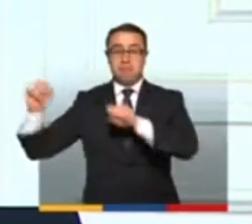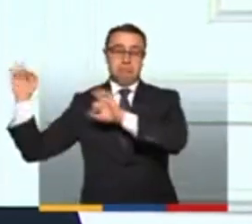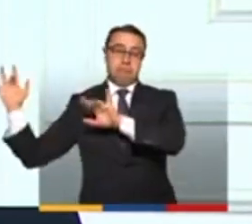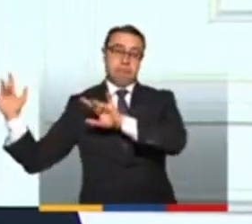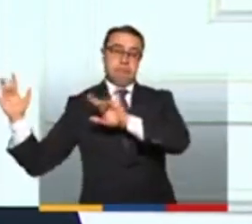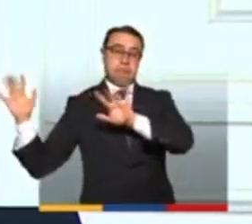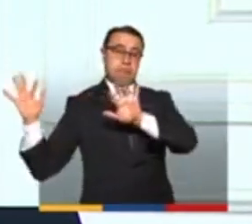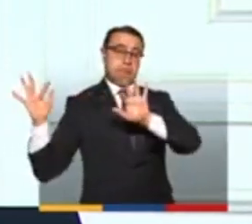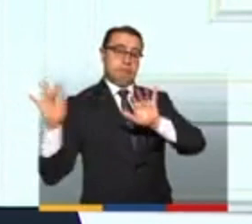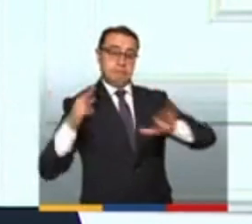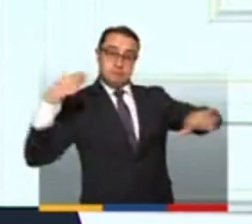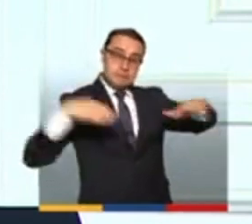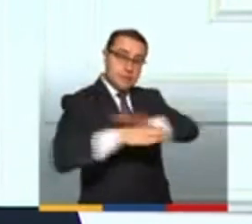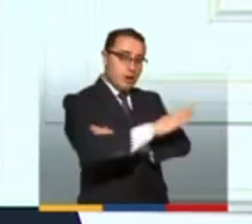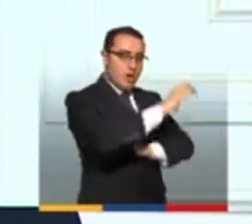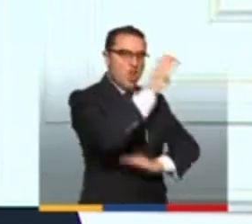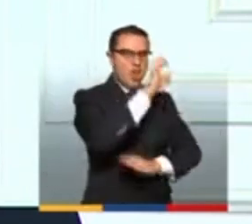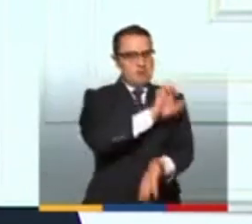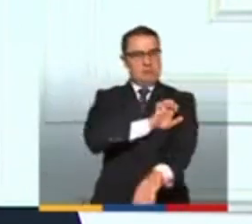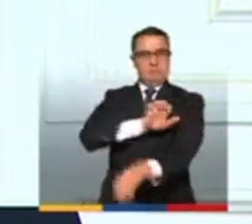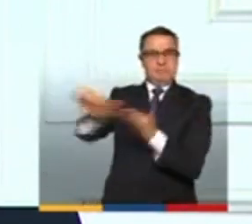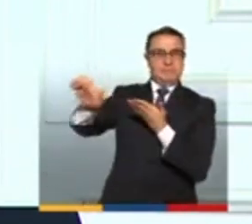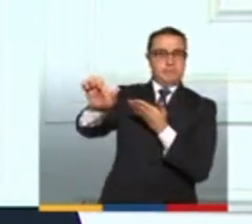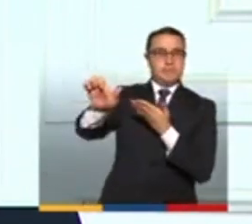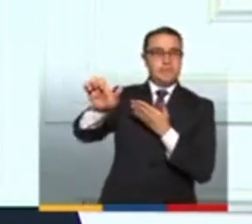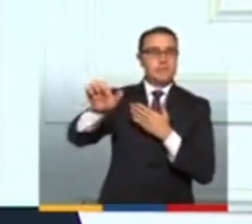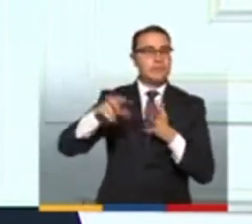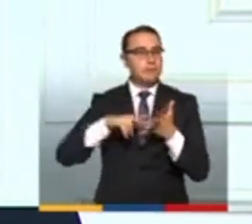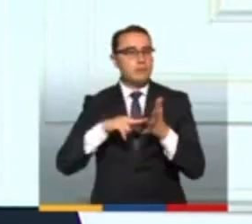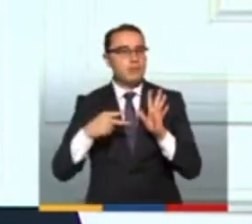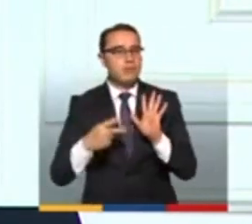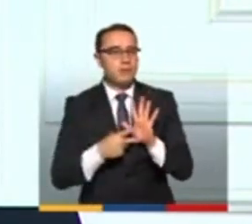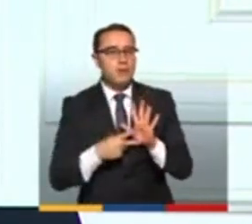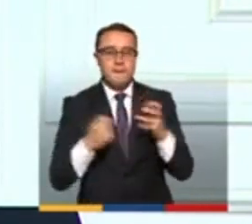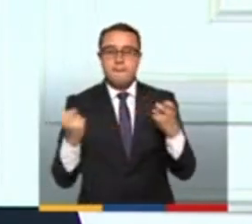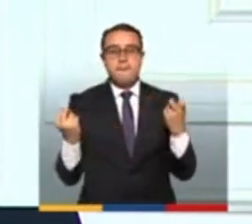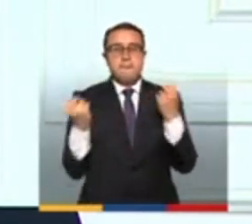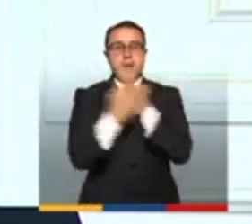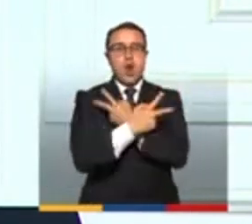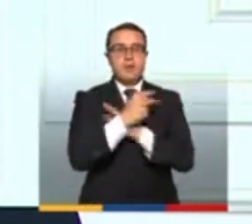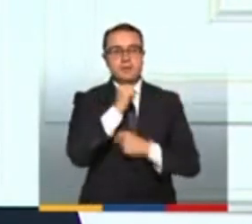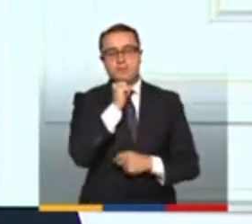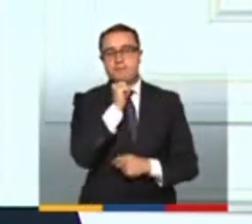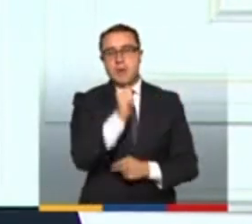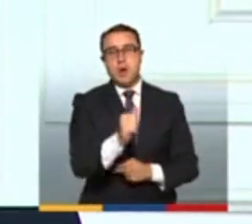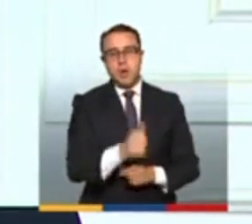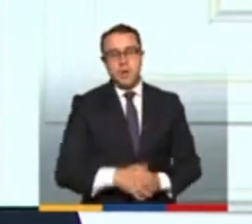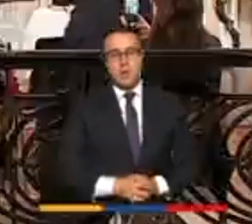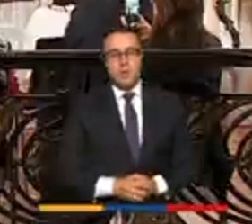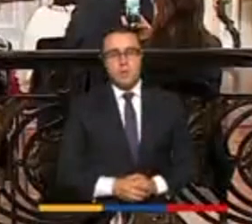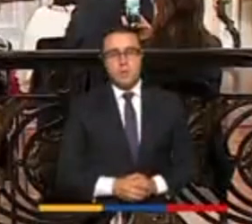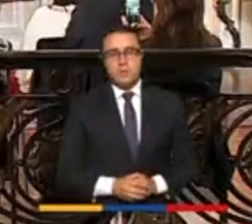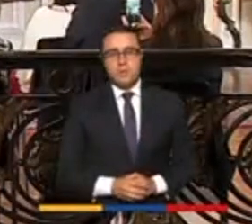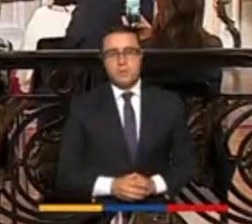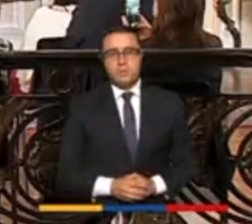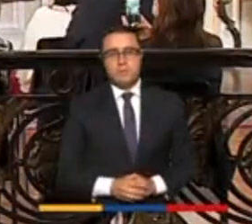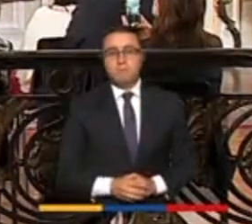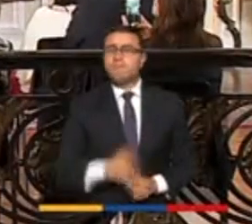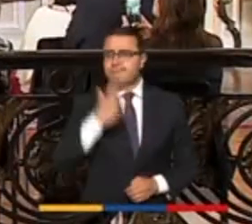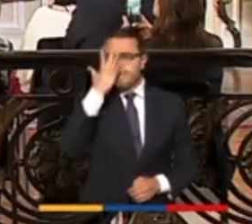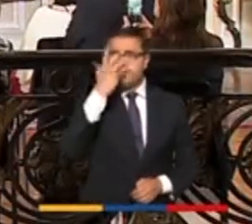Colombia, lo único que provoca es mayores niveles de violencia, sea porque los hombres